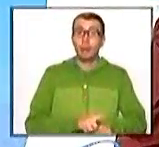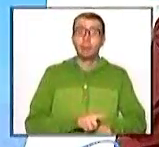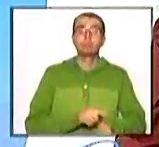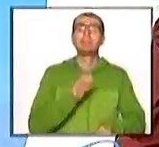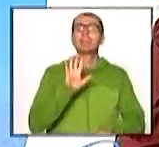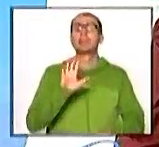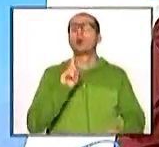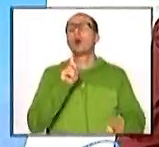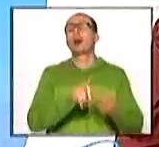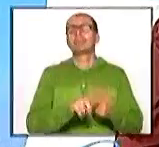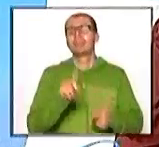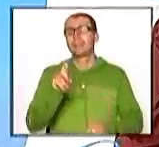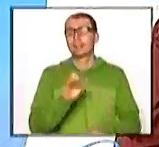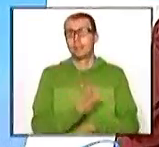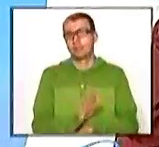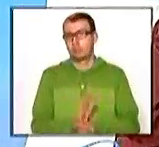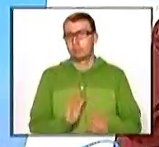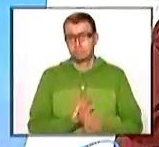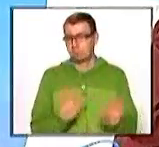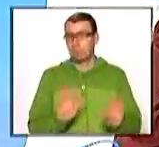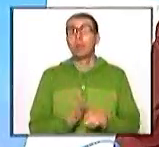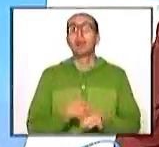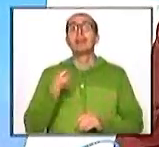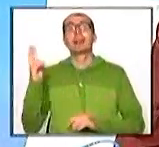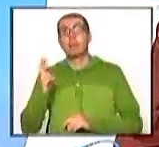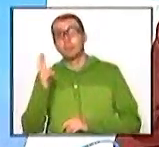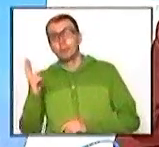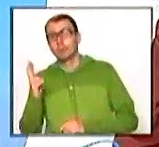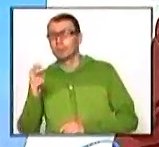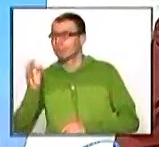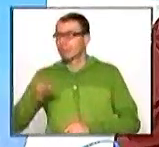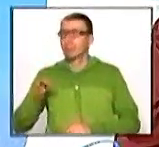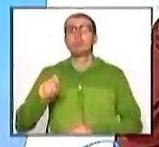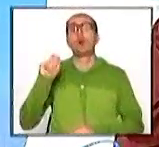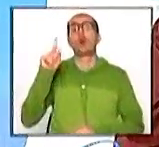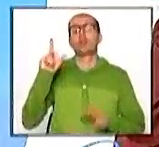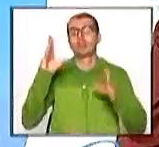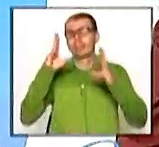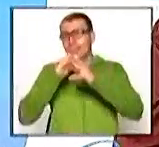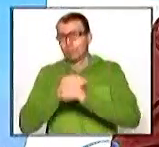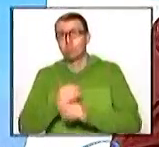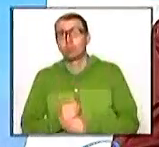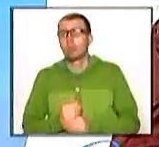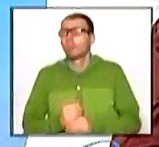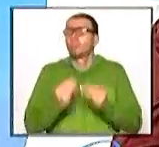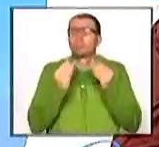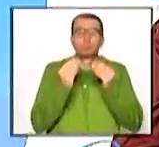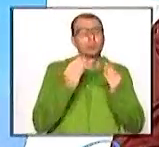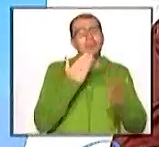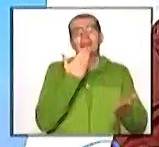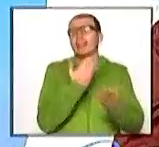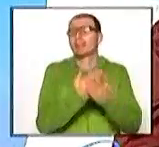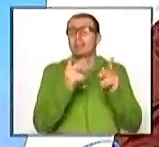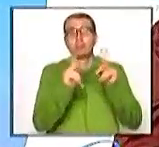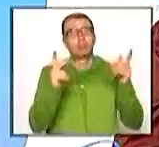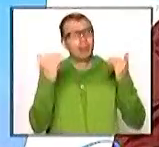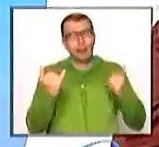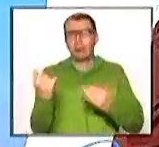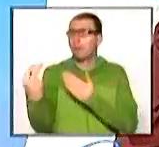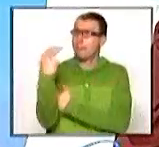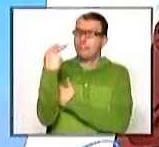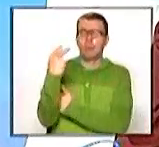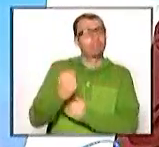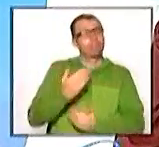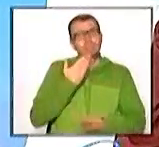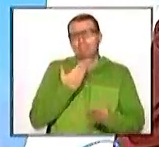6 de la tarde, la repetición del programa siempre a las 11 de la noche. Millones de gracias a todas las personas que ven este